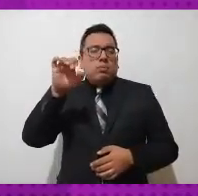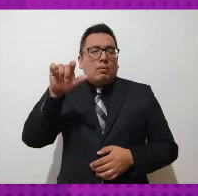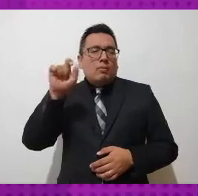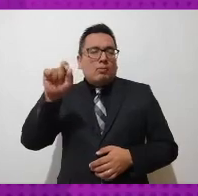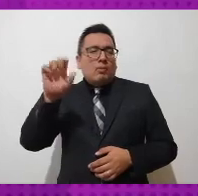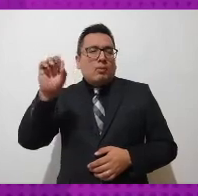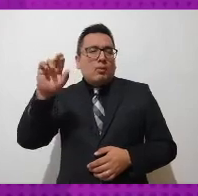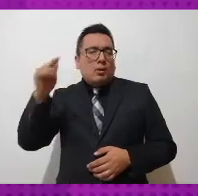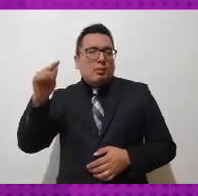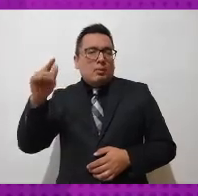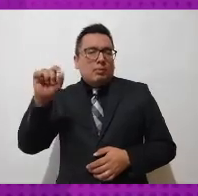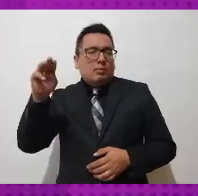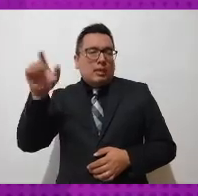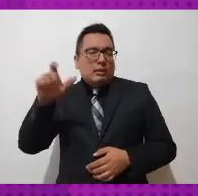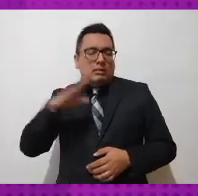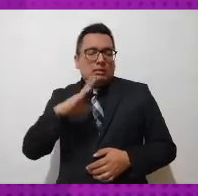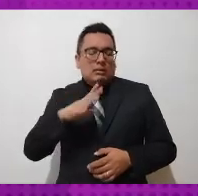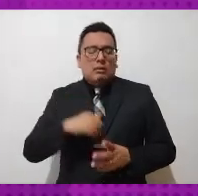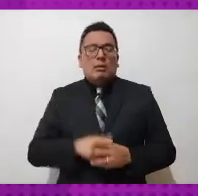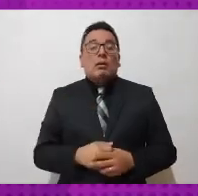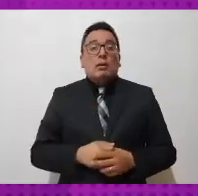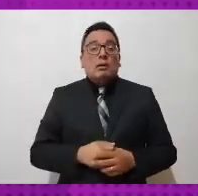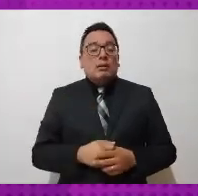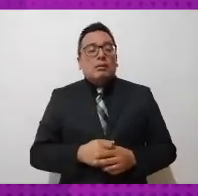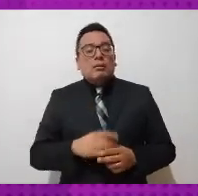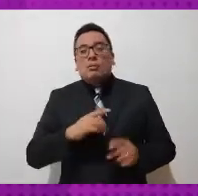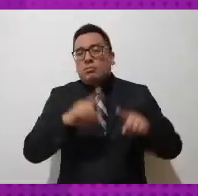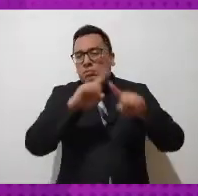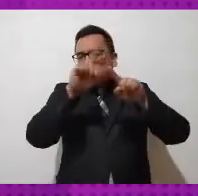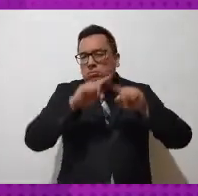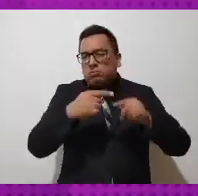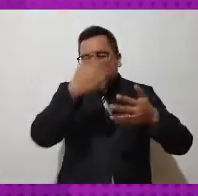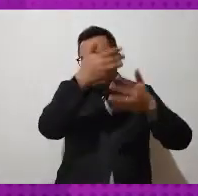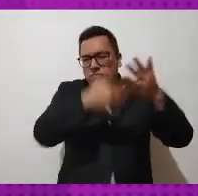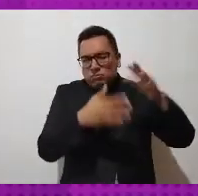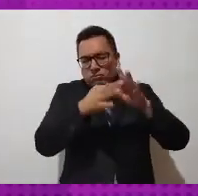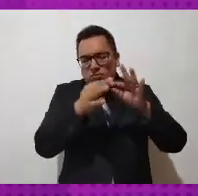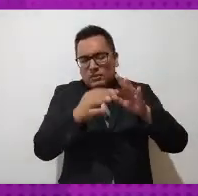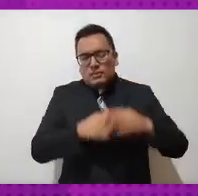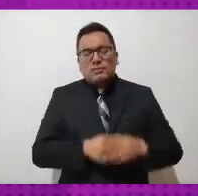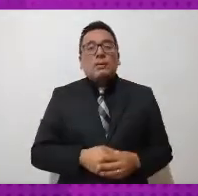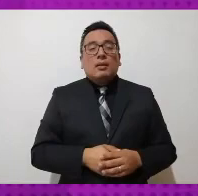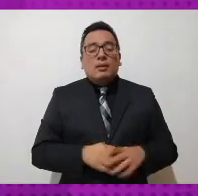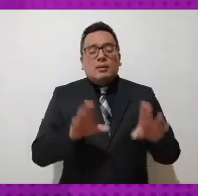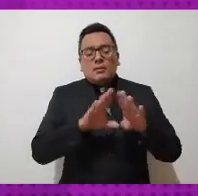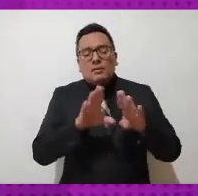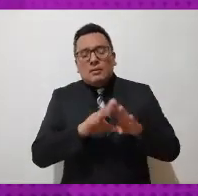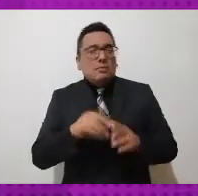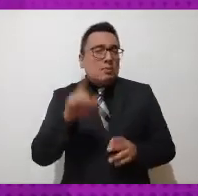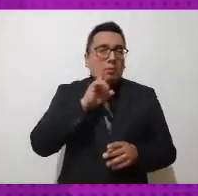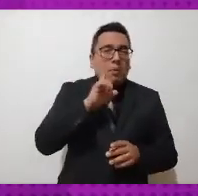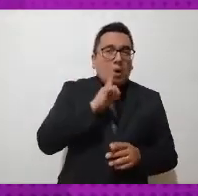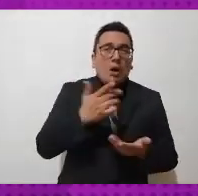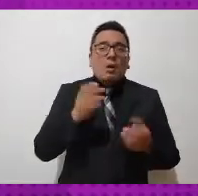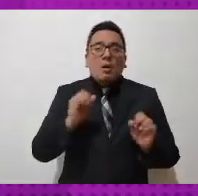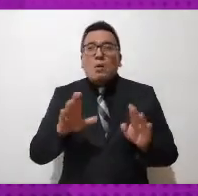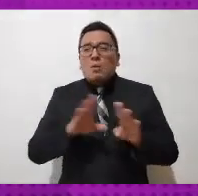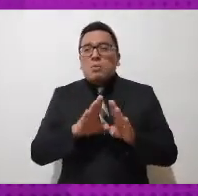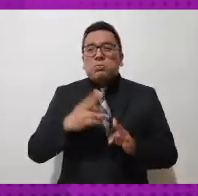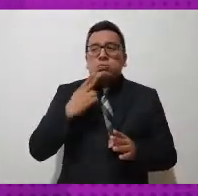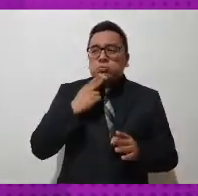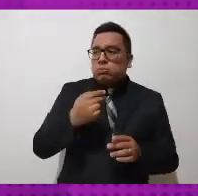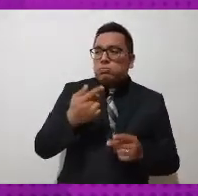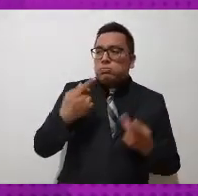www.iepuebla.org.mx, y ahí tenemos manuales contra la violencia política de las mujeres, manuales para evitar un lenguaje que no sea incluyente,